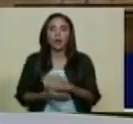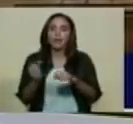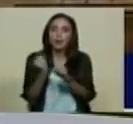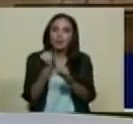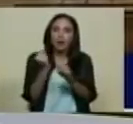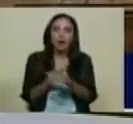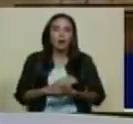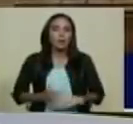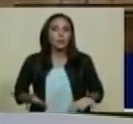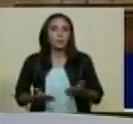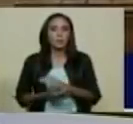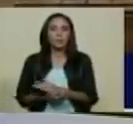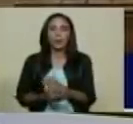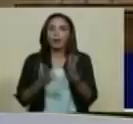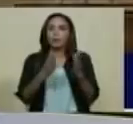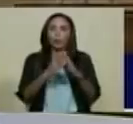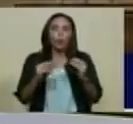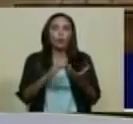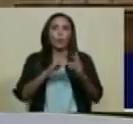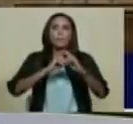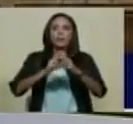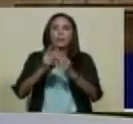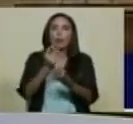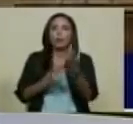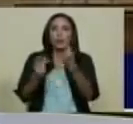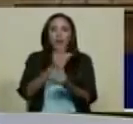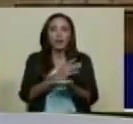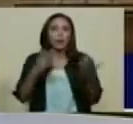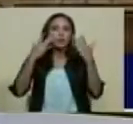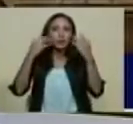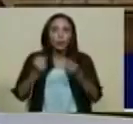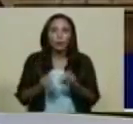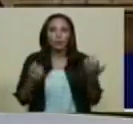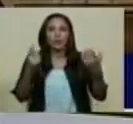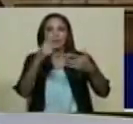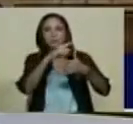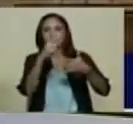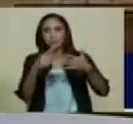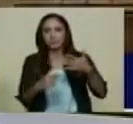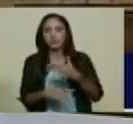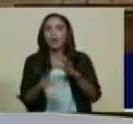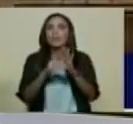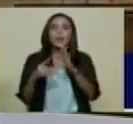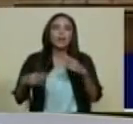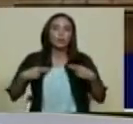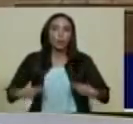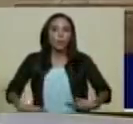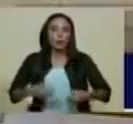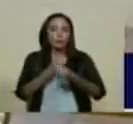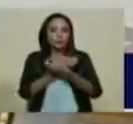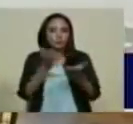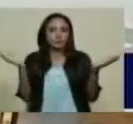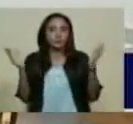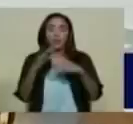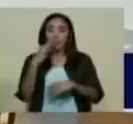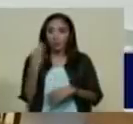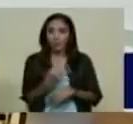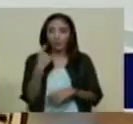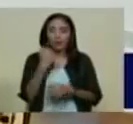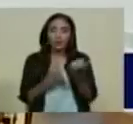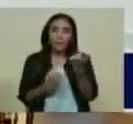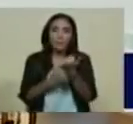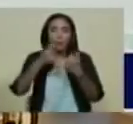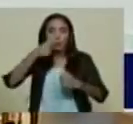trabajo, el derecho a prestaciones sociales, a seguridad social, los derechos humanos que protegen verdaderamente a un